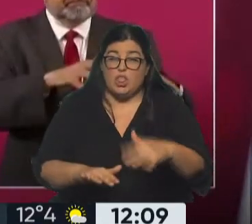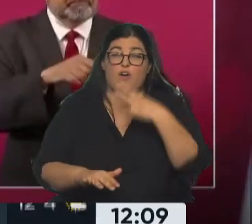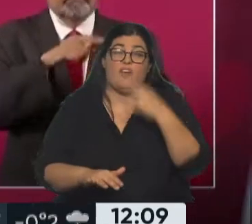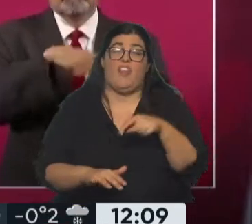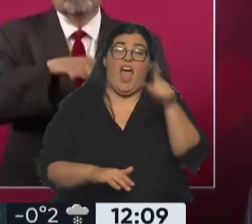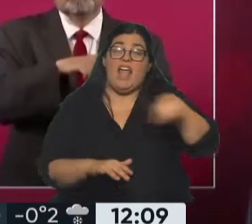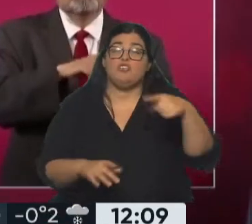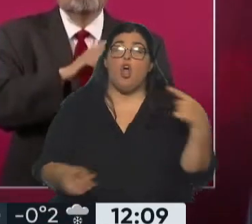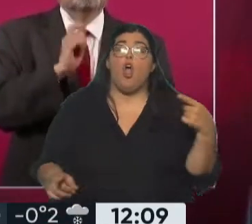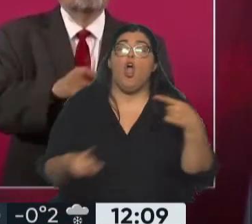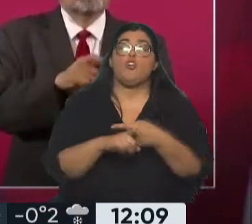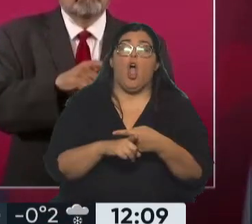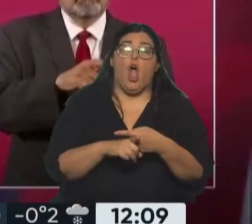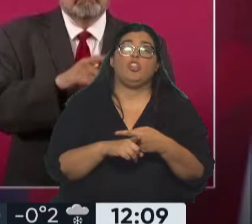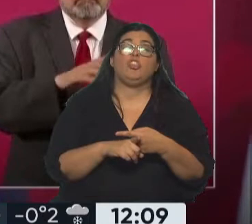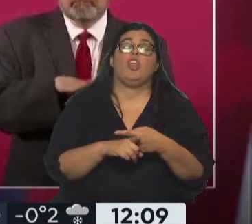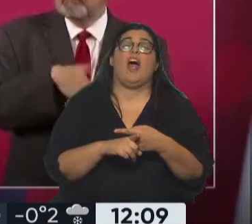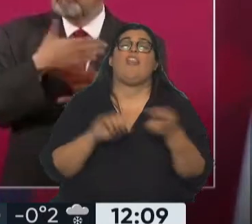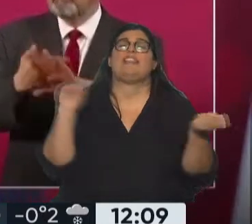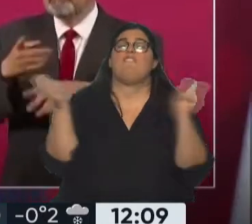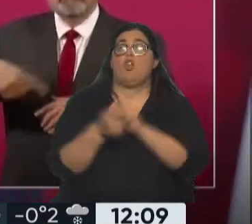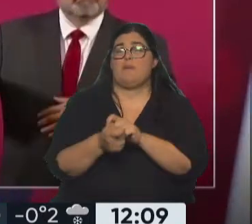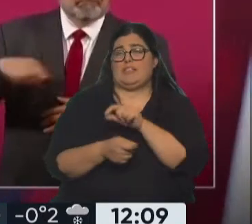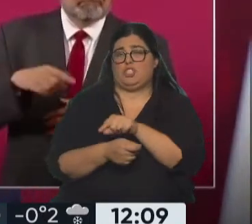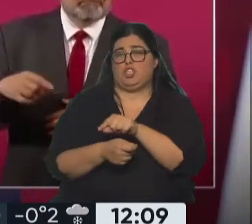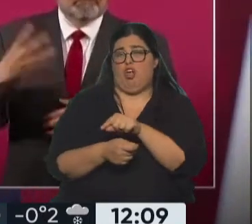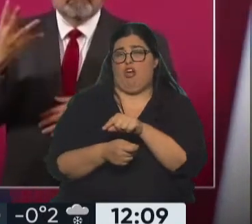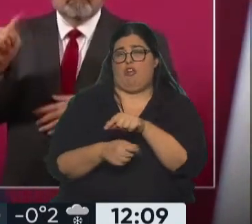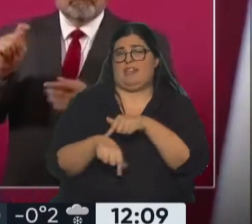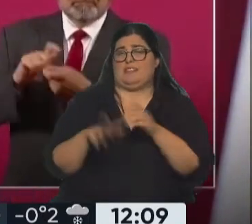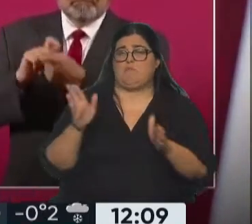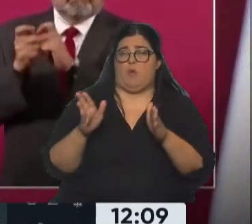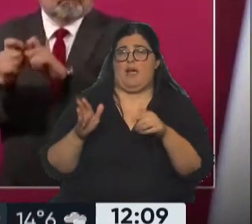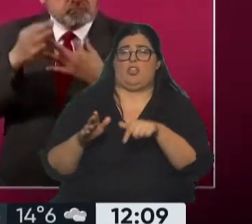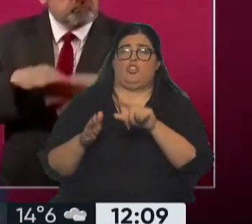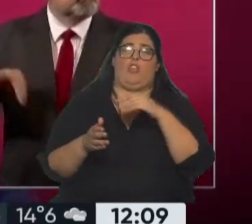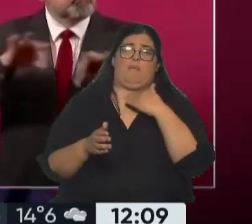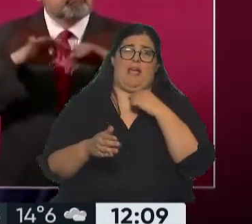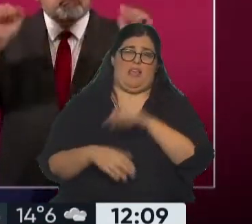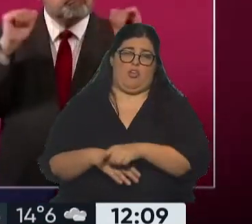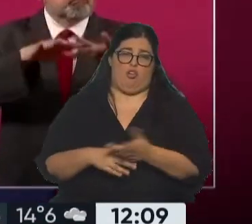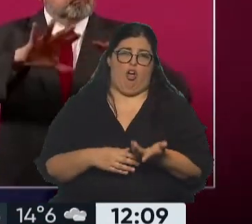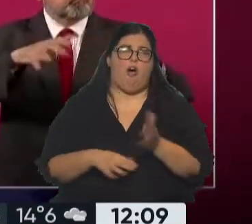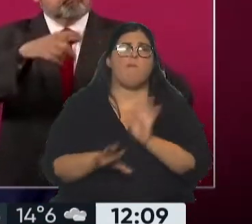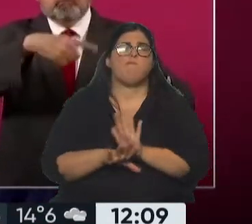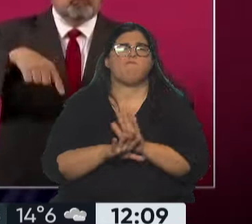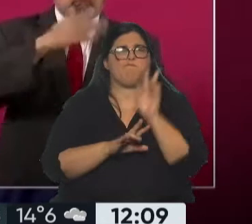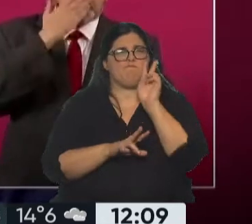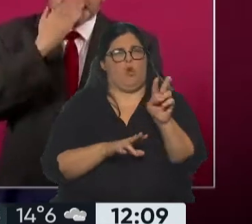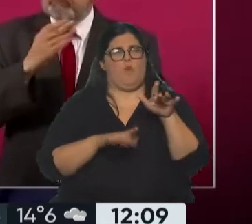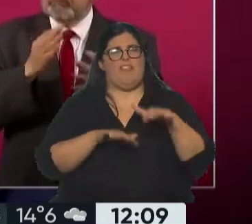contra de la transformación que se está llevando en el país. Fue como una especie de